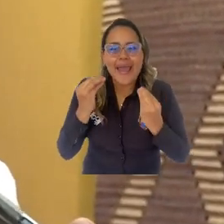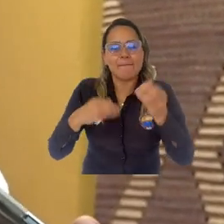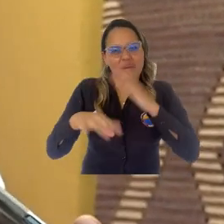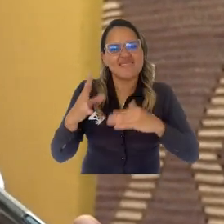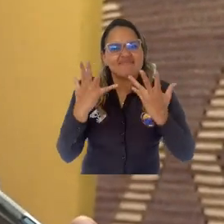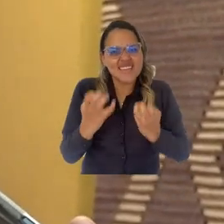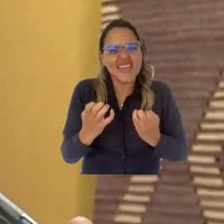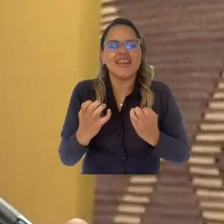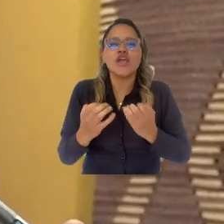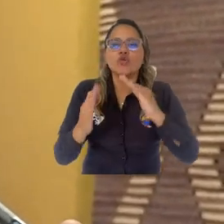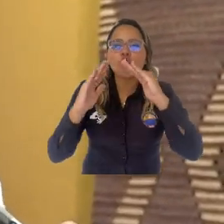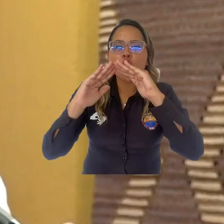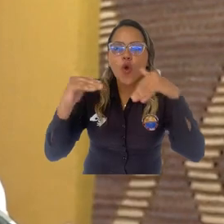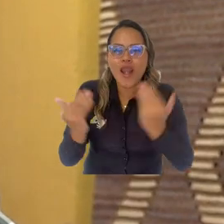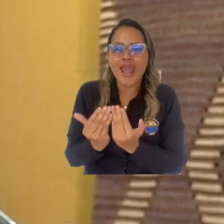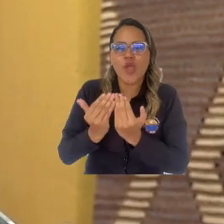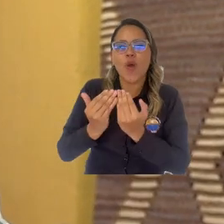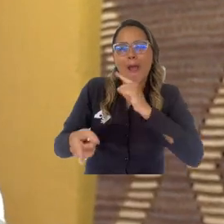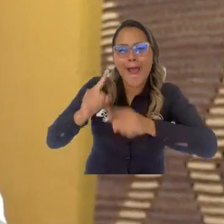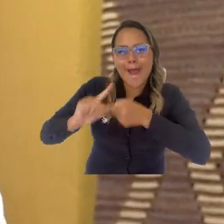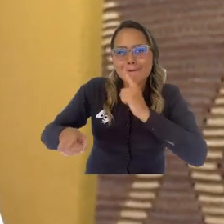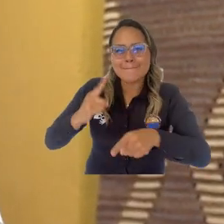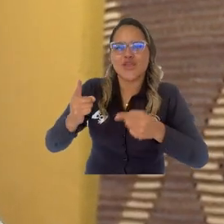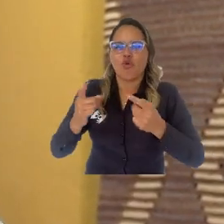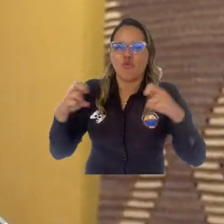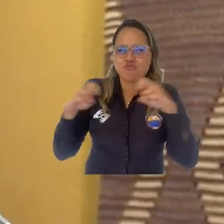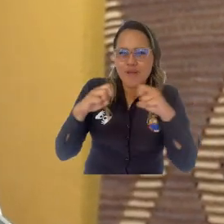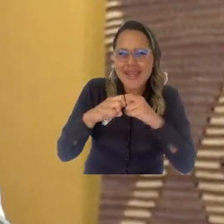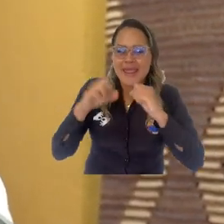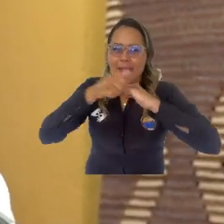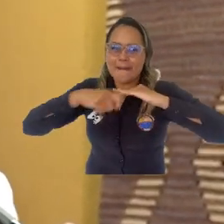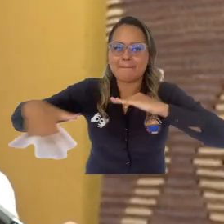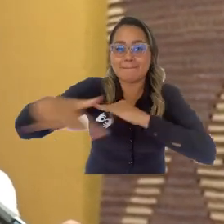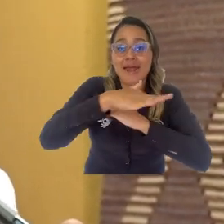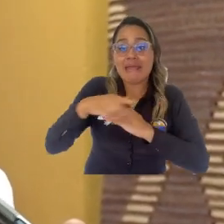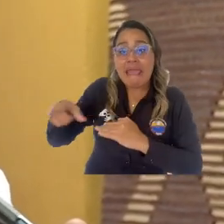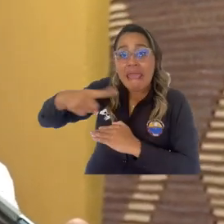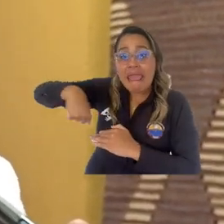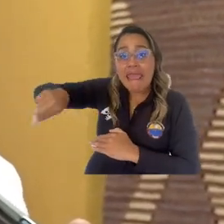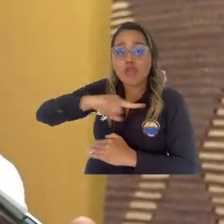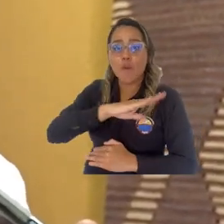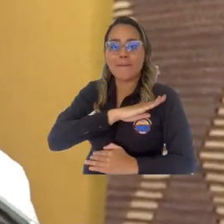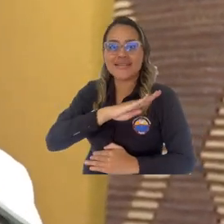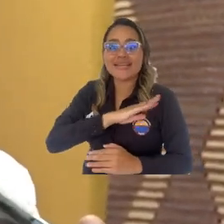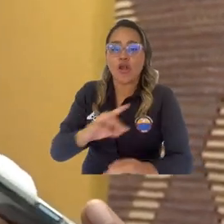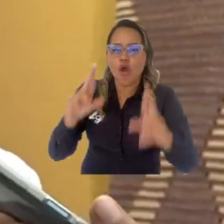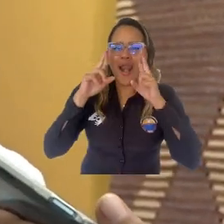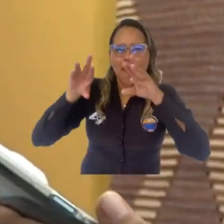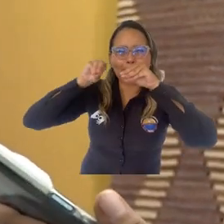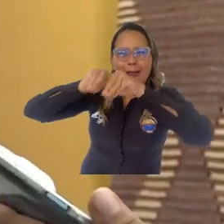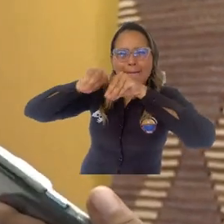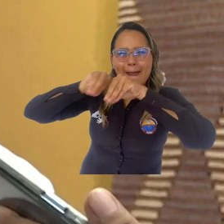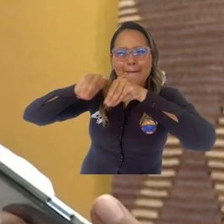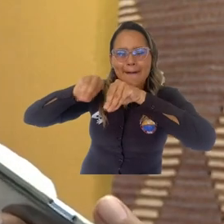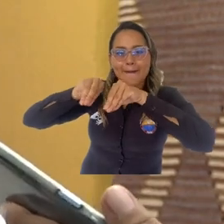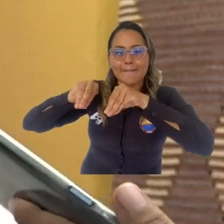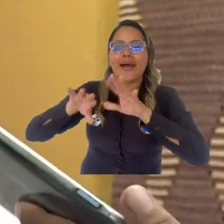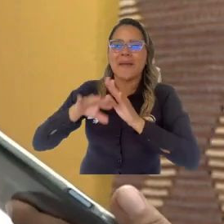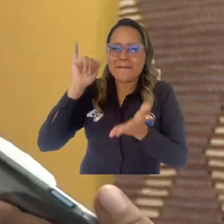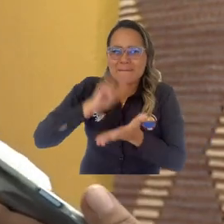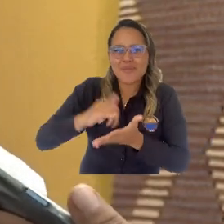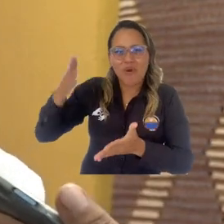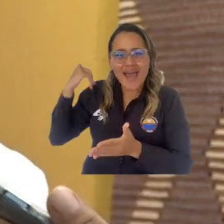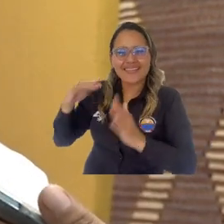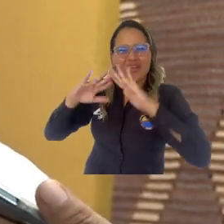montar un programa de colegio de amigos de la energía y del mar, para formar nuestros jóvenes bachilleres desde el principio, como se hacía antes cuando existían los